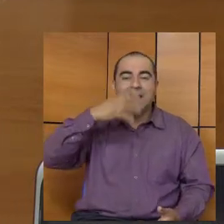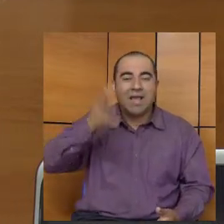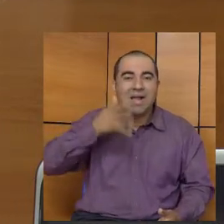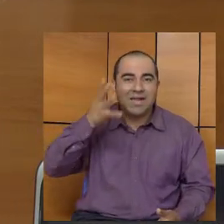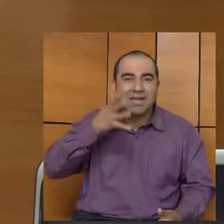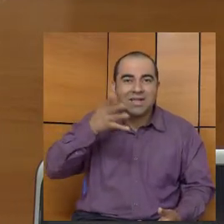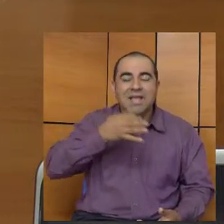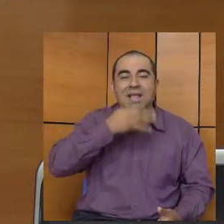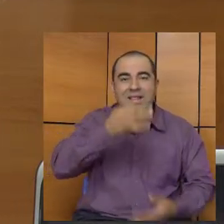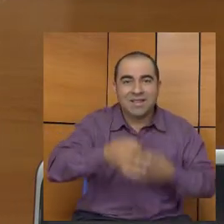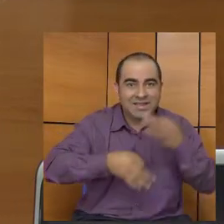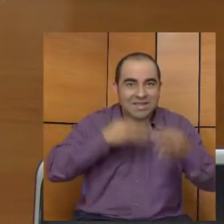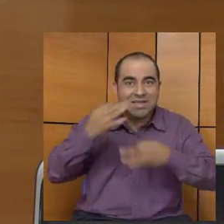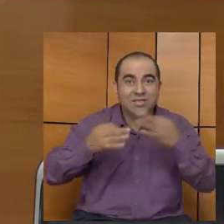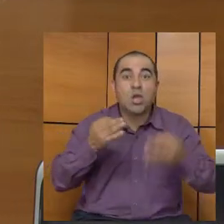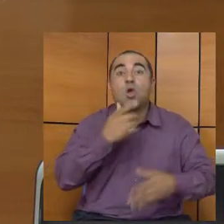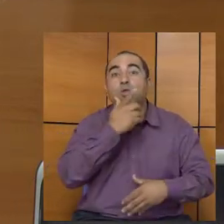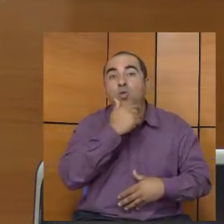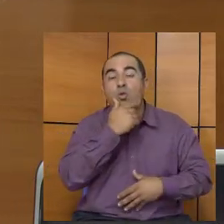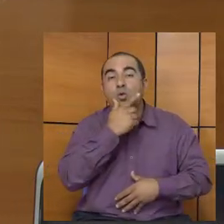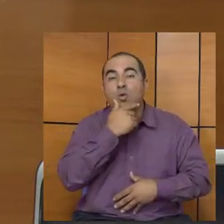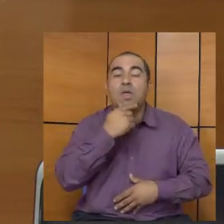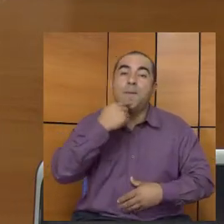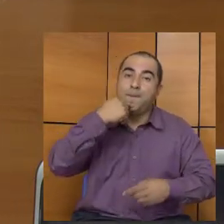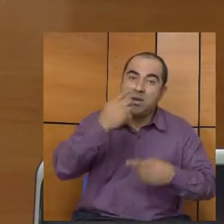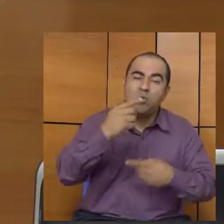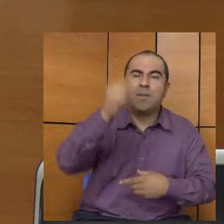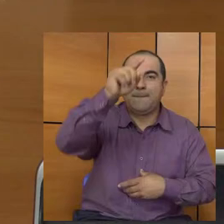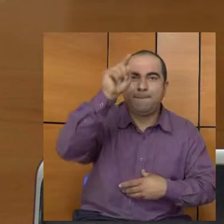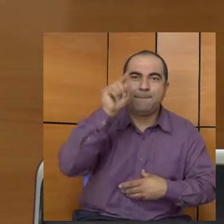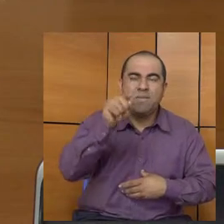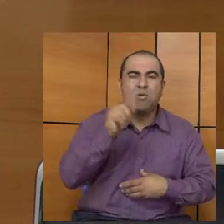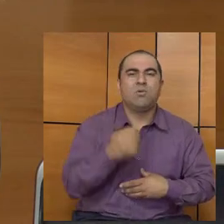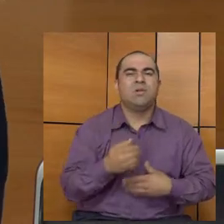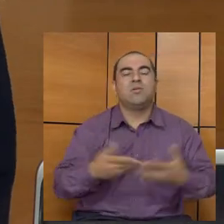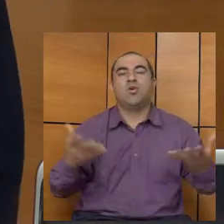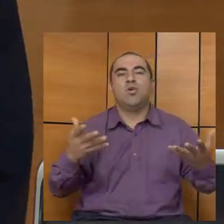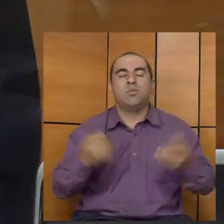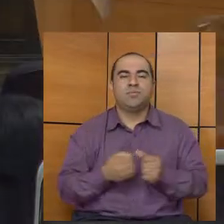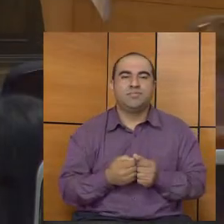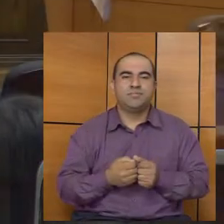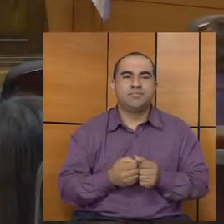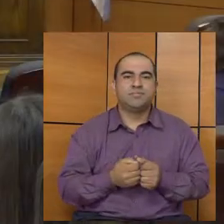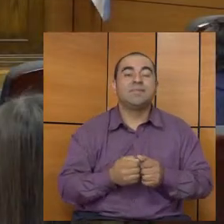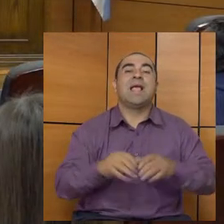vuestra disposición si tenéis alguna duda, alguna cuestión que queráis hacer.